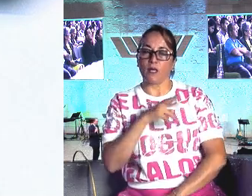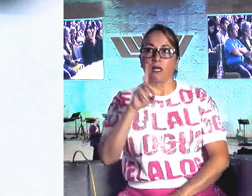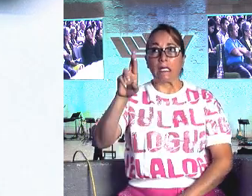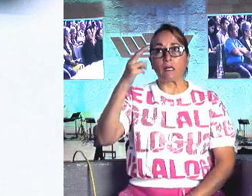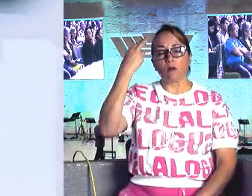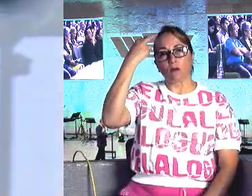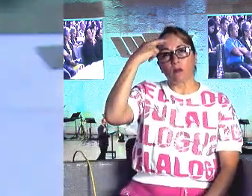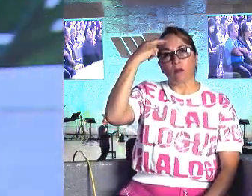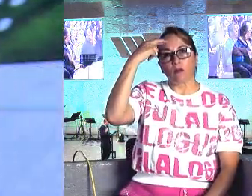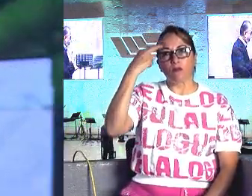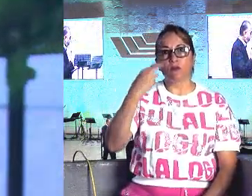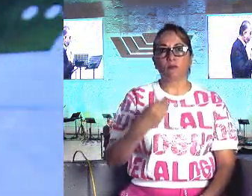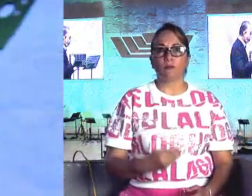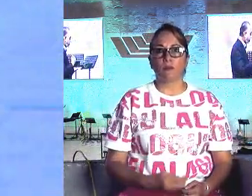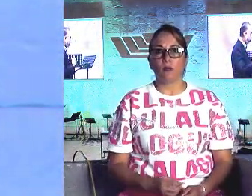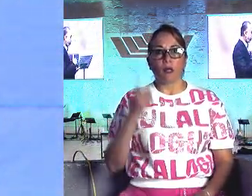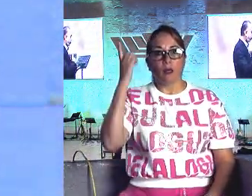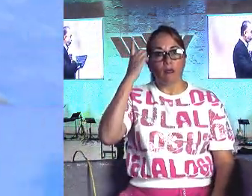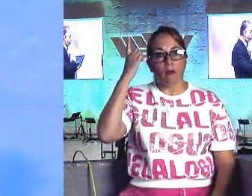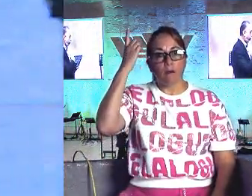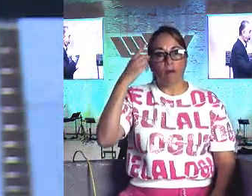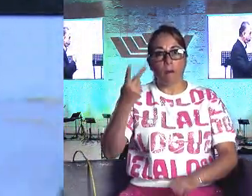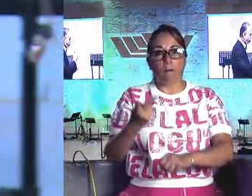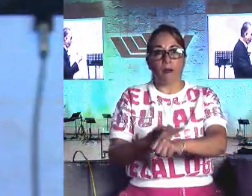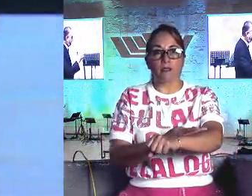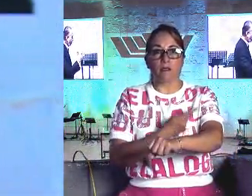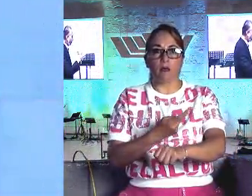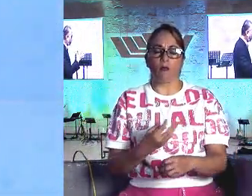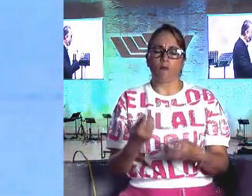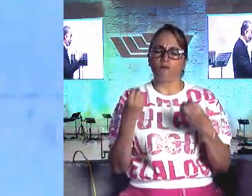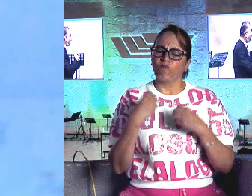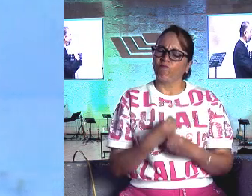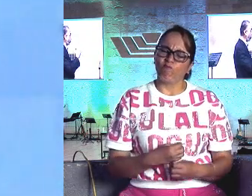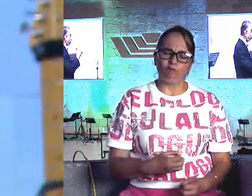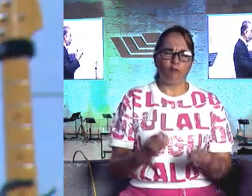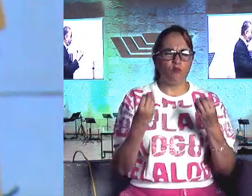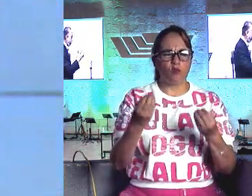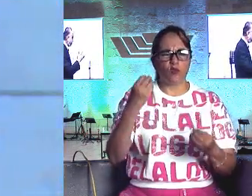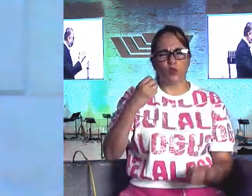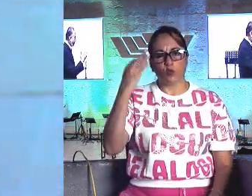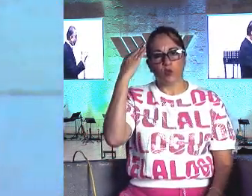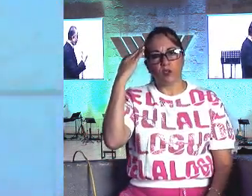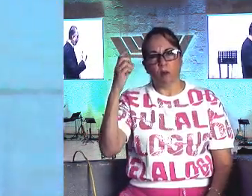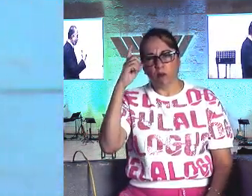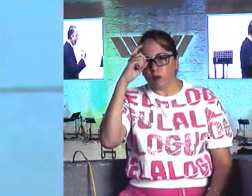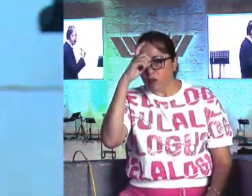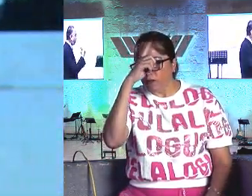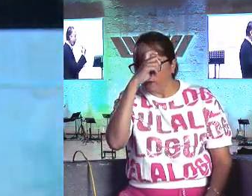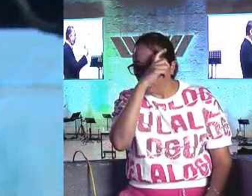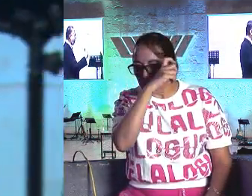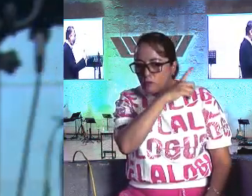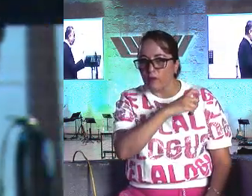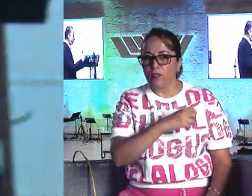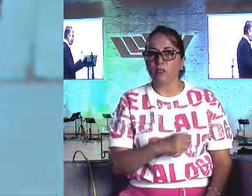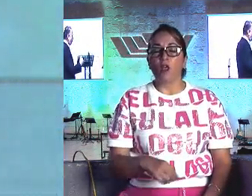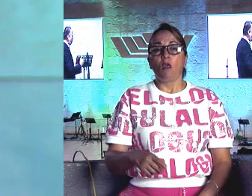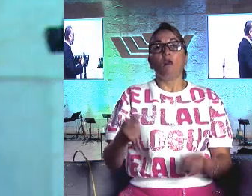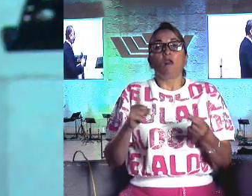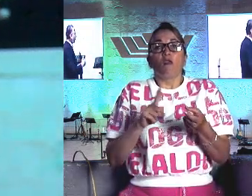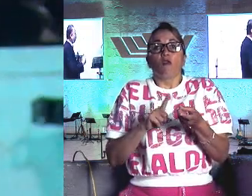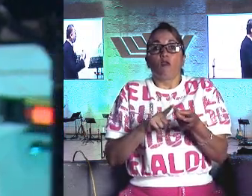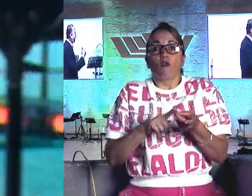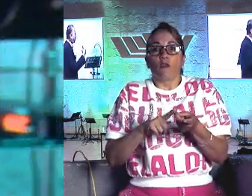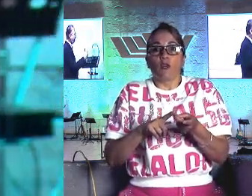que David había pasado momentos críticos en la época de los jueces, donde eran dominados o por